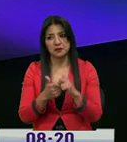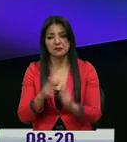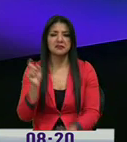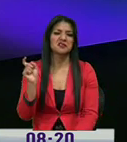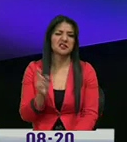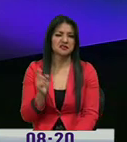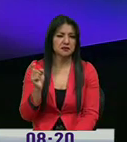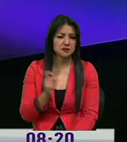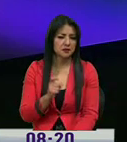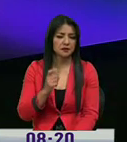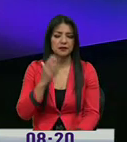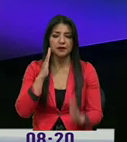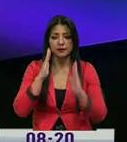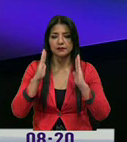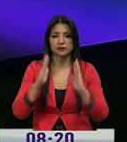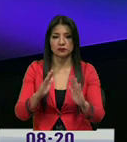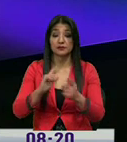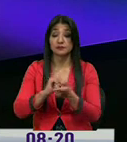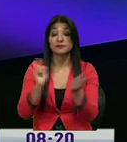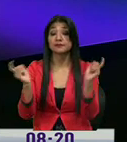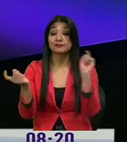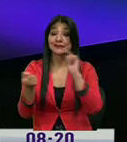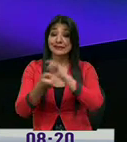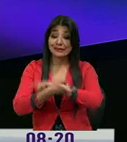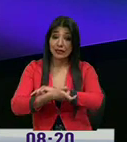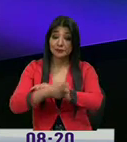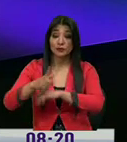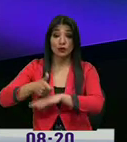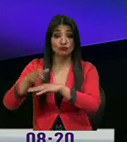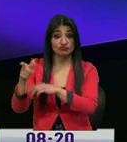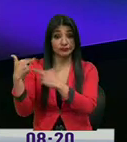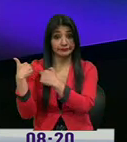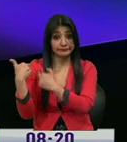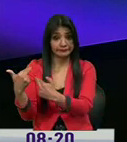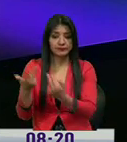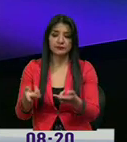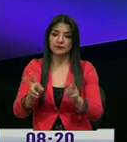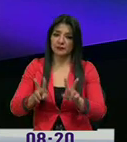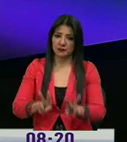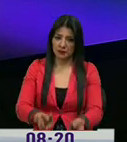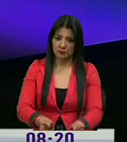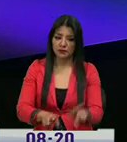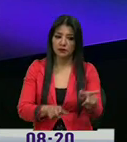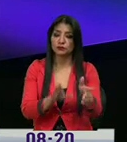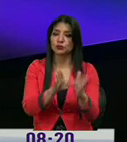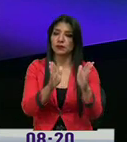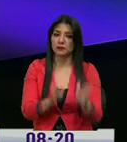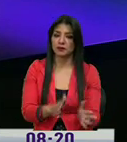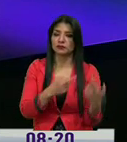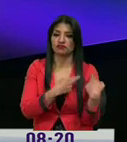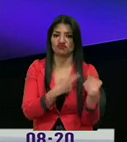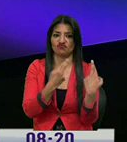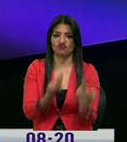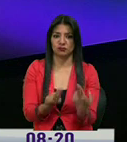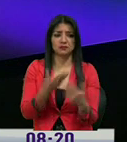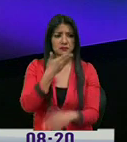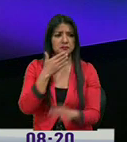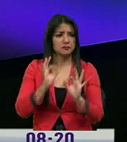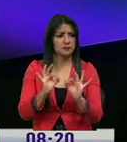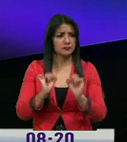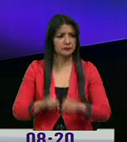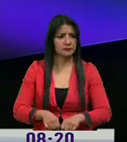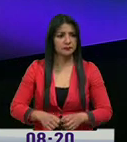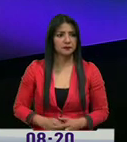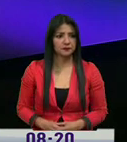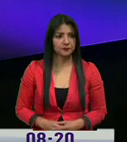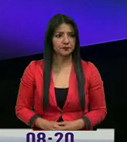cambios que se tienen que hacer no solamente desde el punto de la autoridad, sino en el caso de la ciudadanía, para que la ciudad tenga mejores días. Y